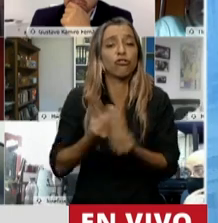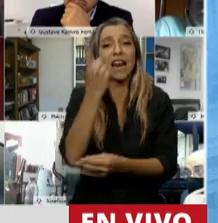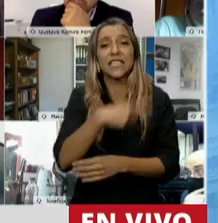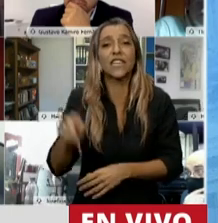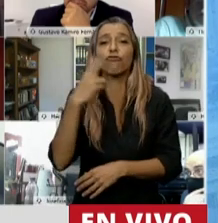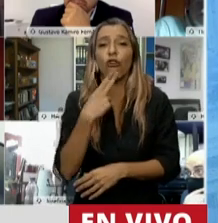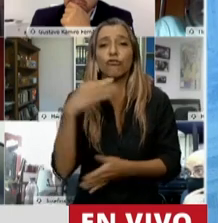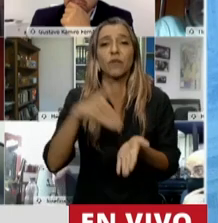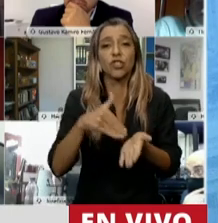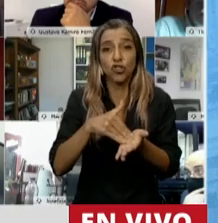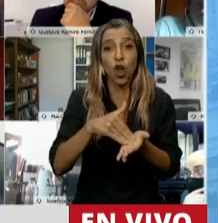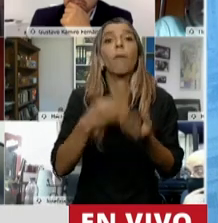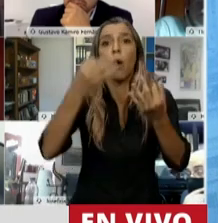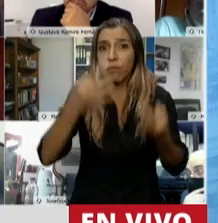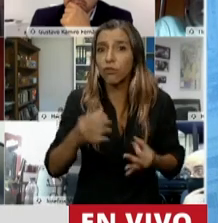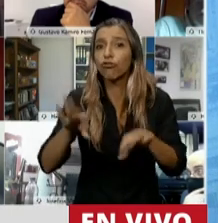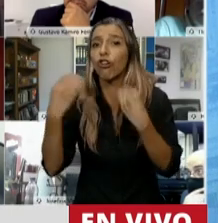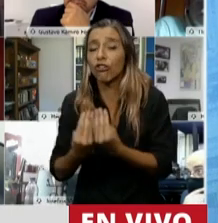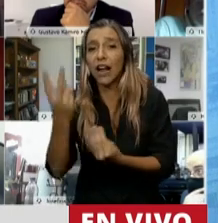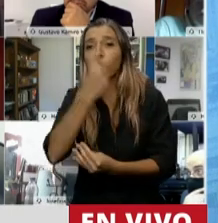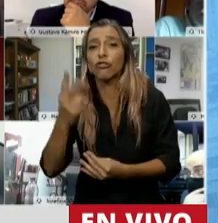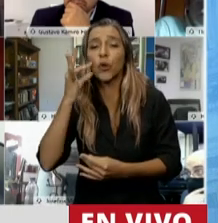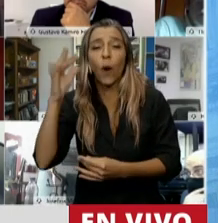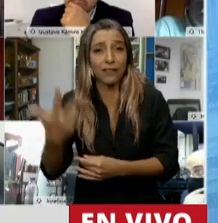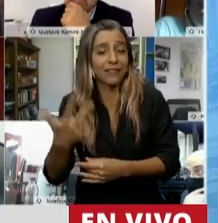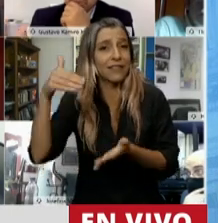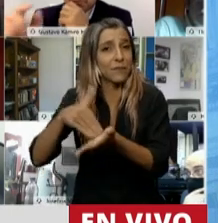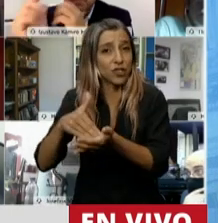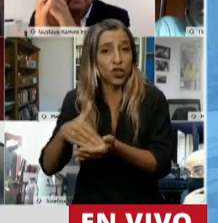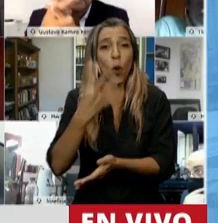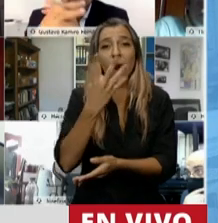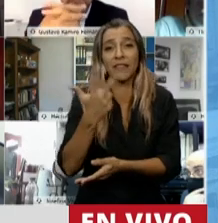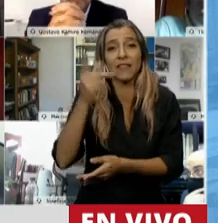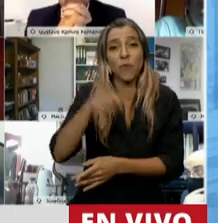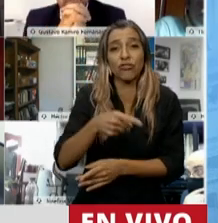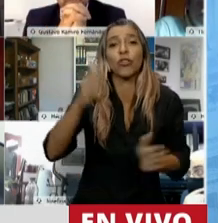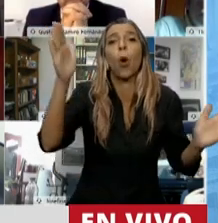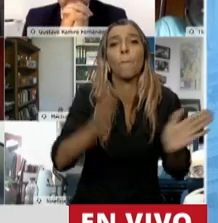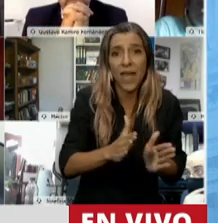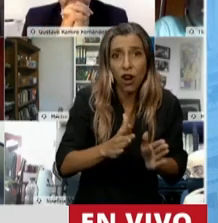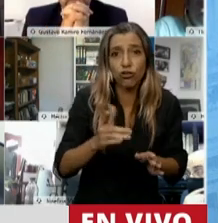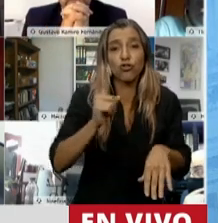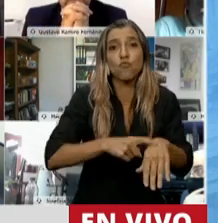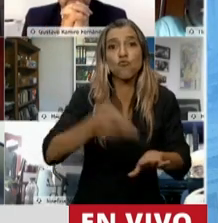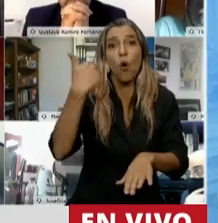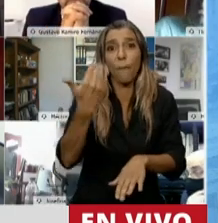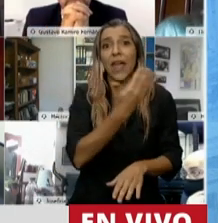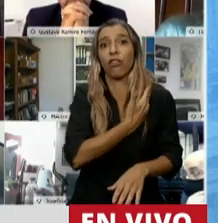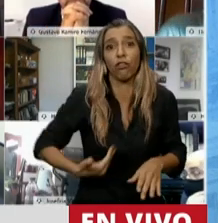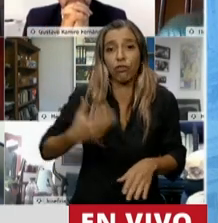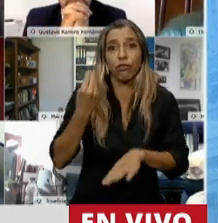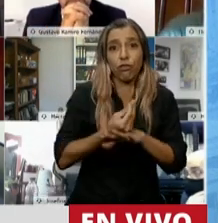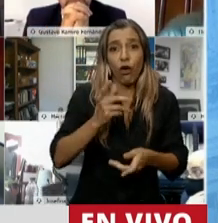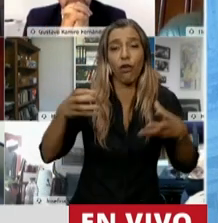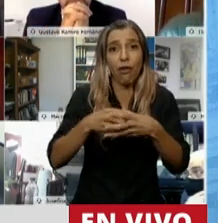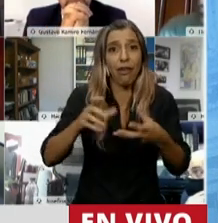millones de un total de 243 millones, menos del 43% ejecutado en la gestión de Cambiemos en el Sistema